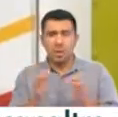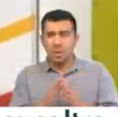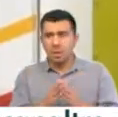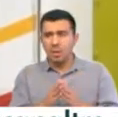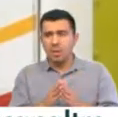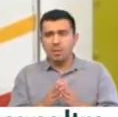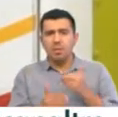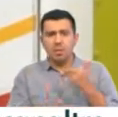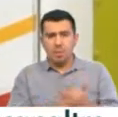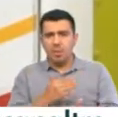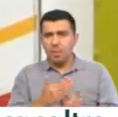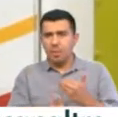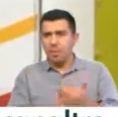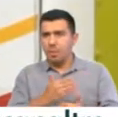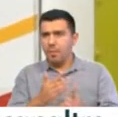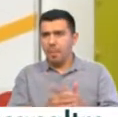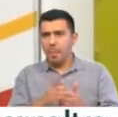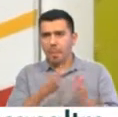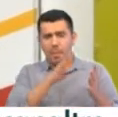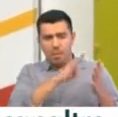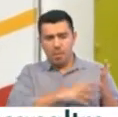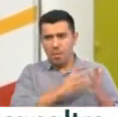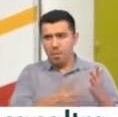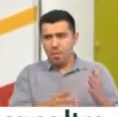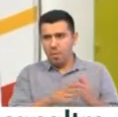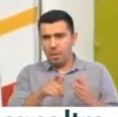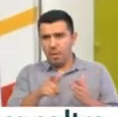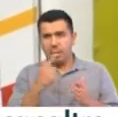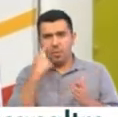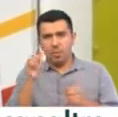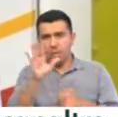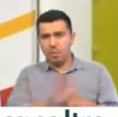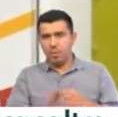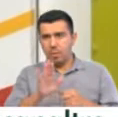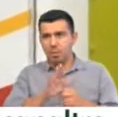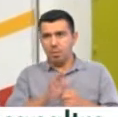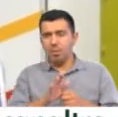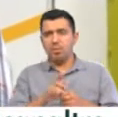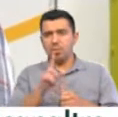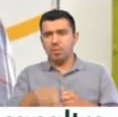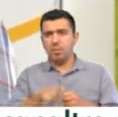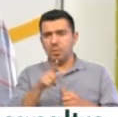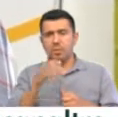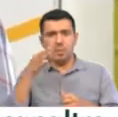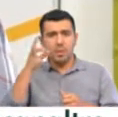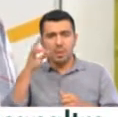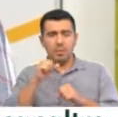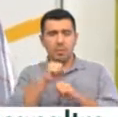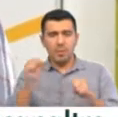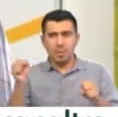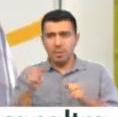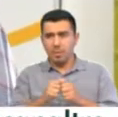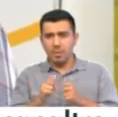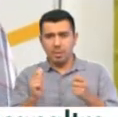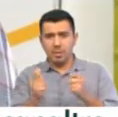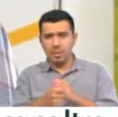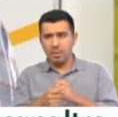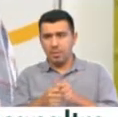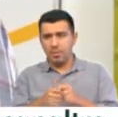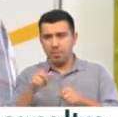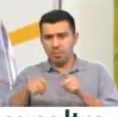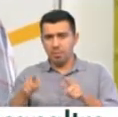algunas evoluciones como el horario de región y el horario del café de la mañana. Vamos a